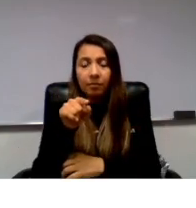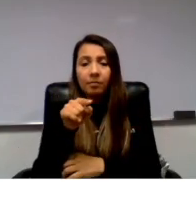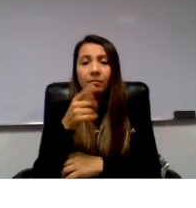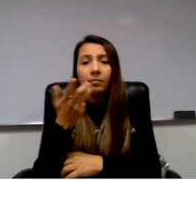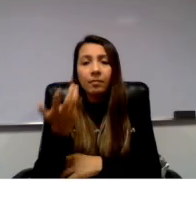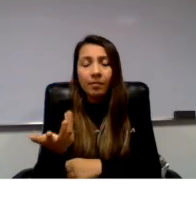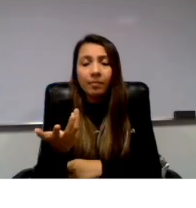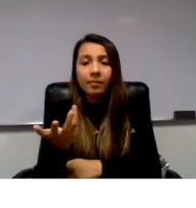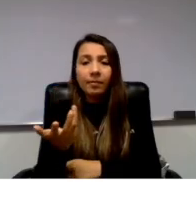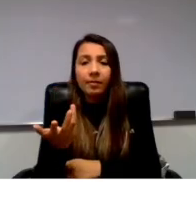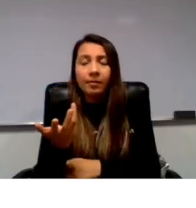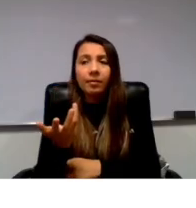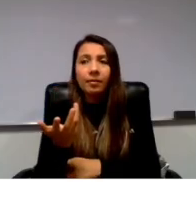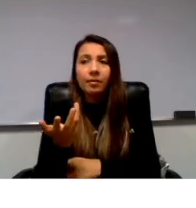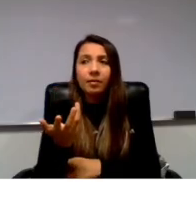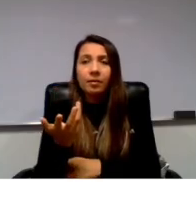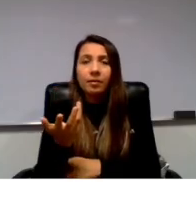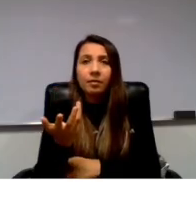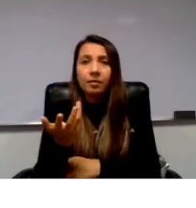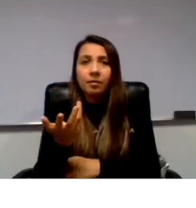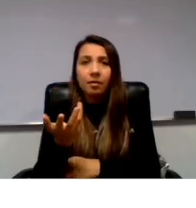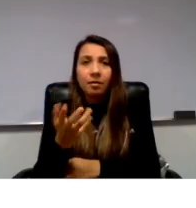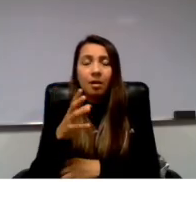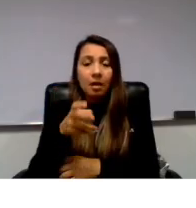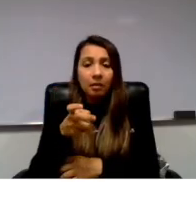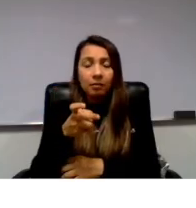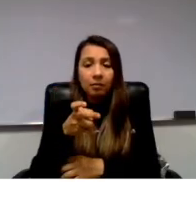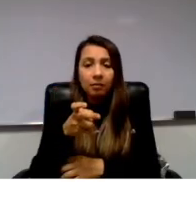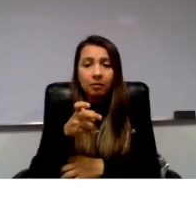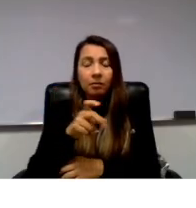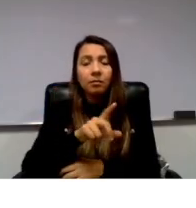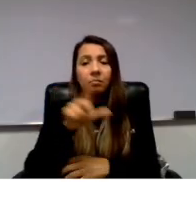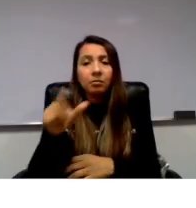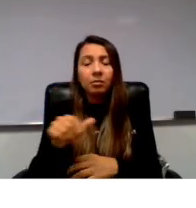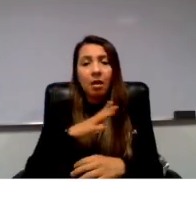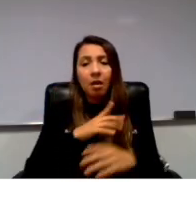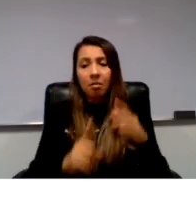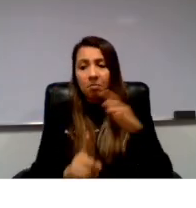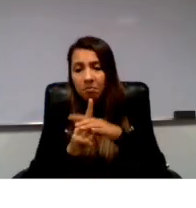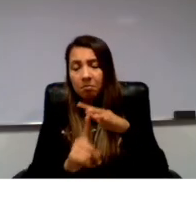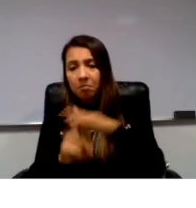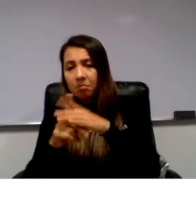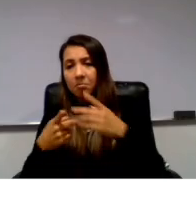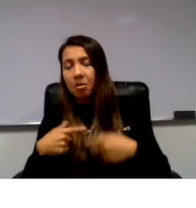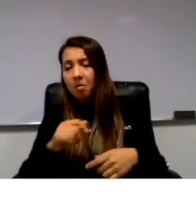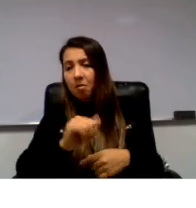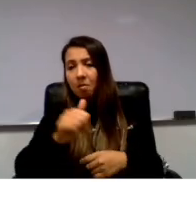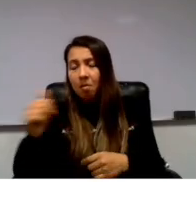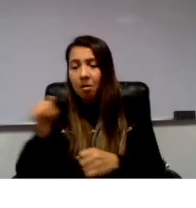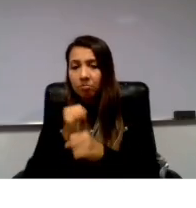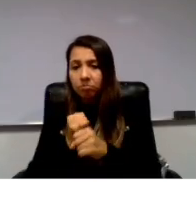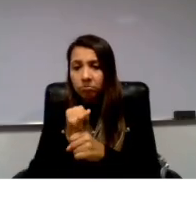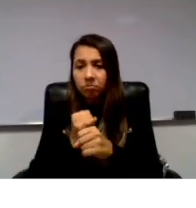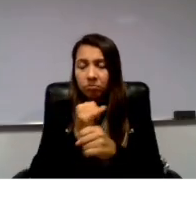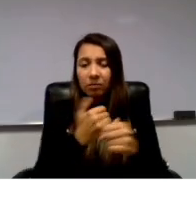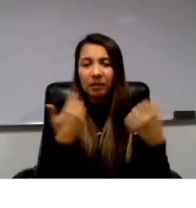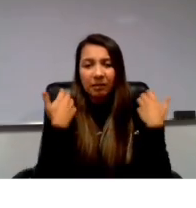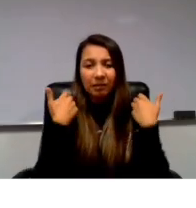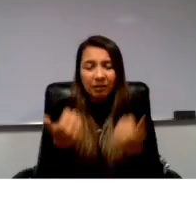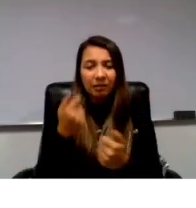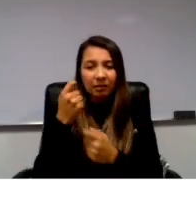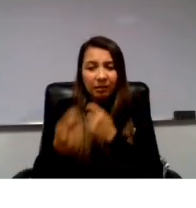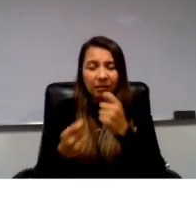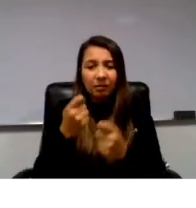Y entonces, pues, y de ahí surgieron varios otros investigadores y varias líneas para tratar de entender cuál ha